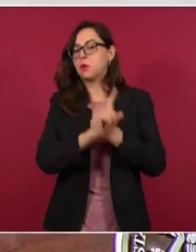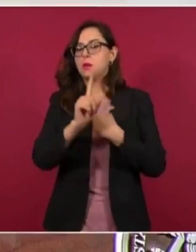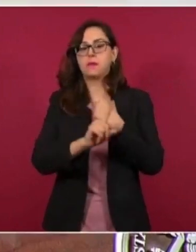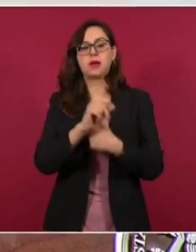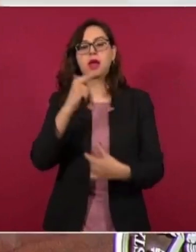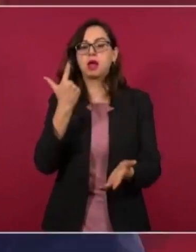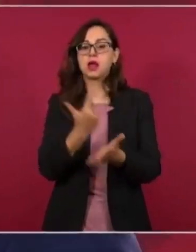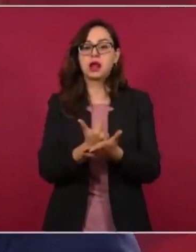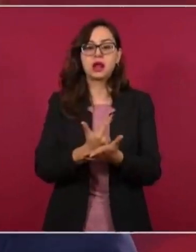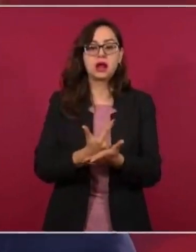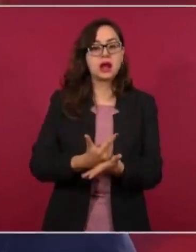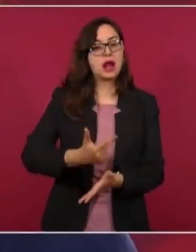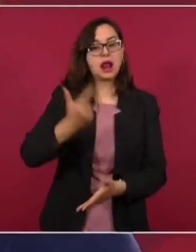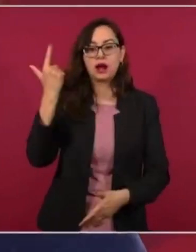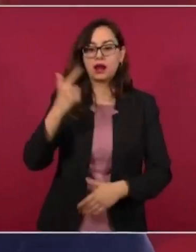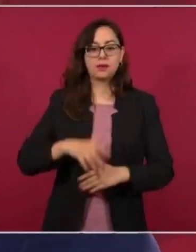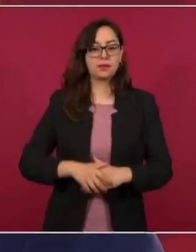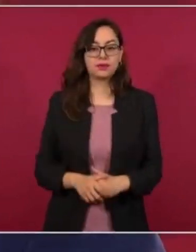y le va a ir mal